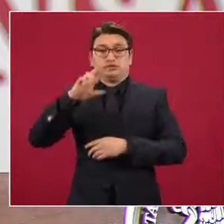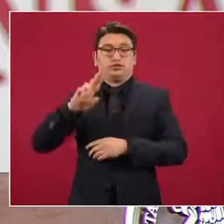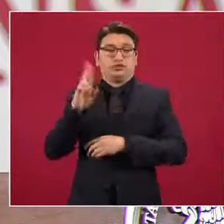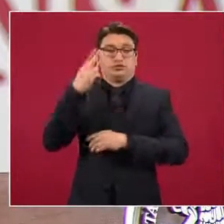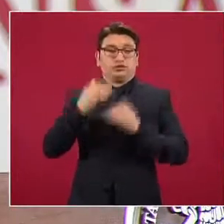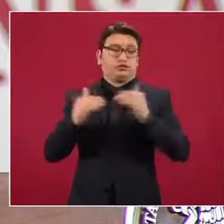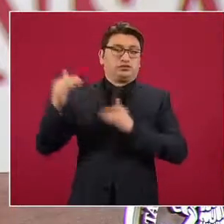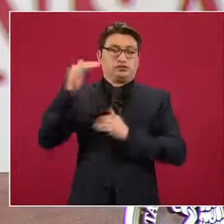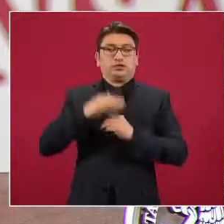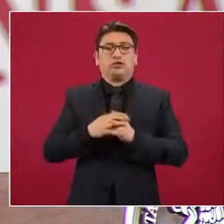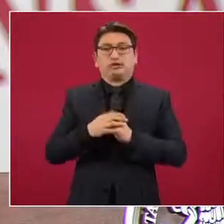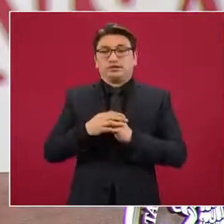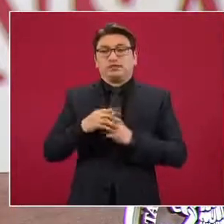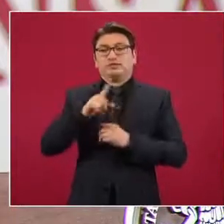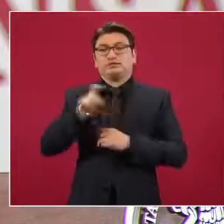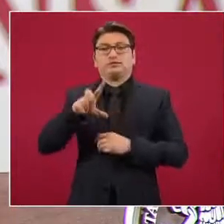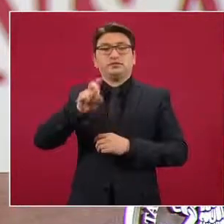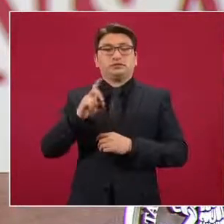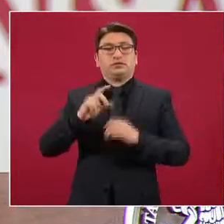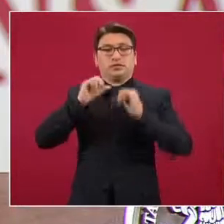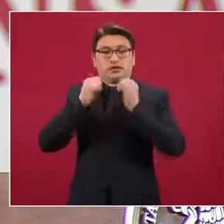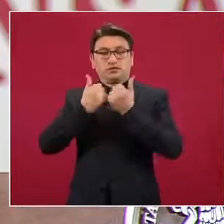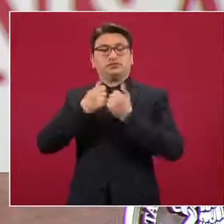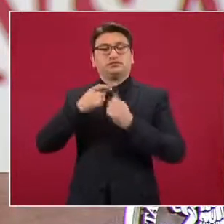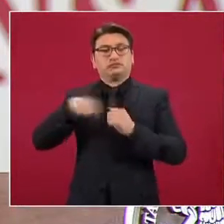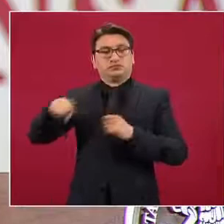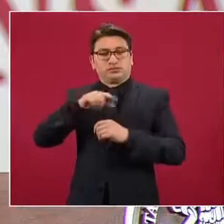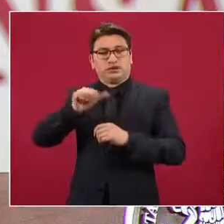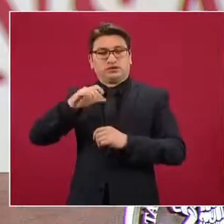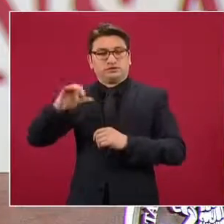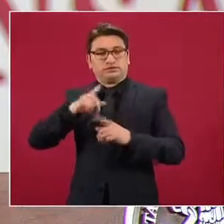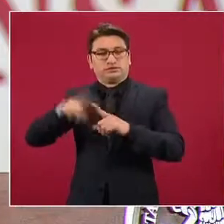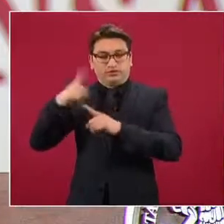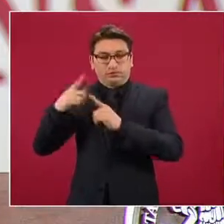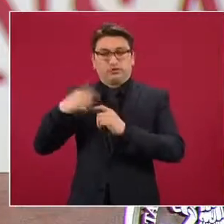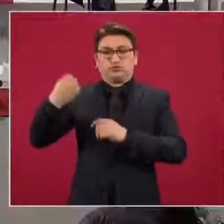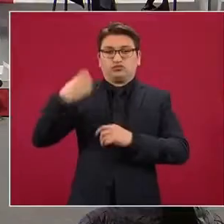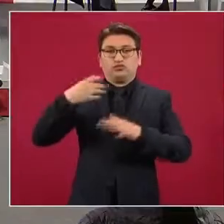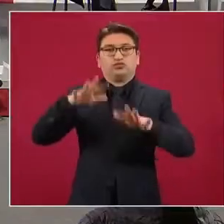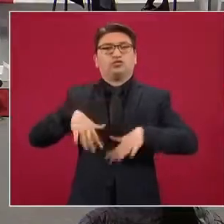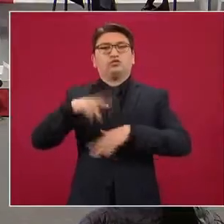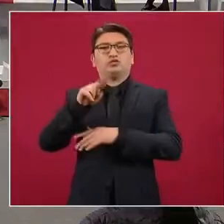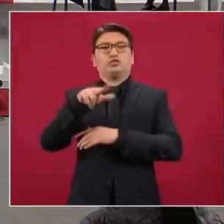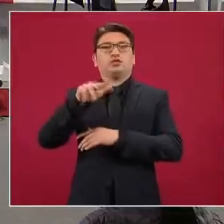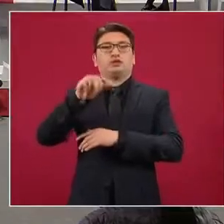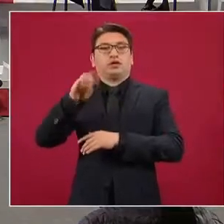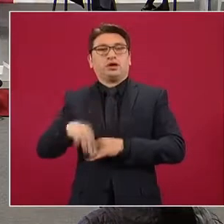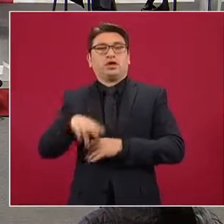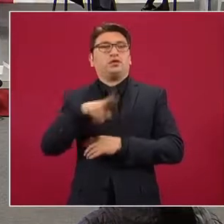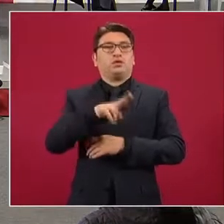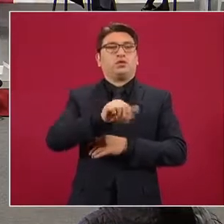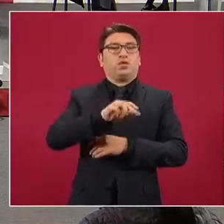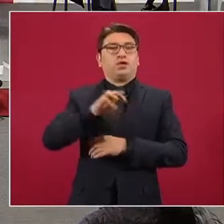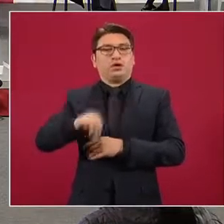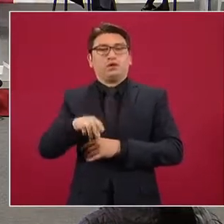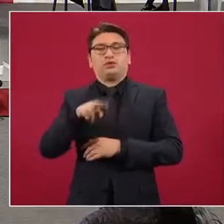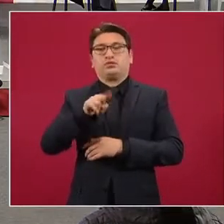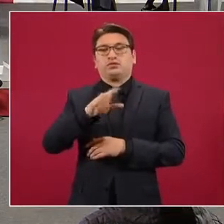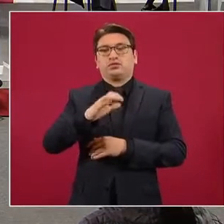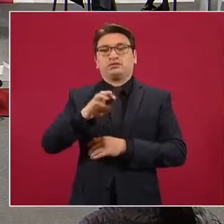como 130 organizaciones civiles. Hubo foros en algunas universidades públicas como la UNAM, la UAM, la